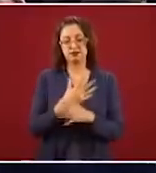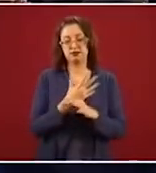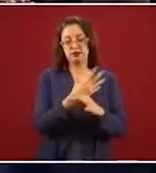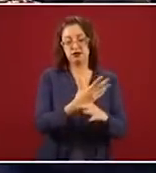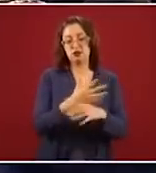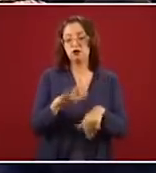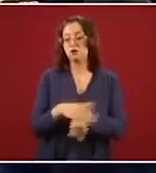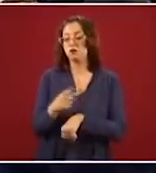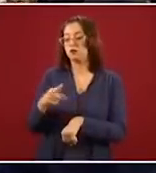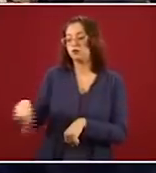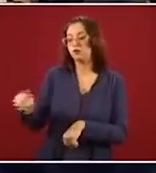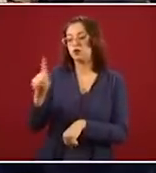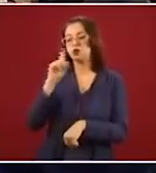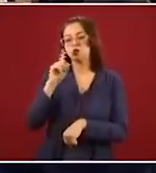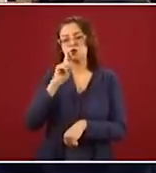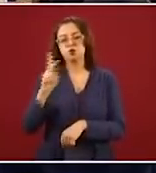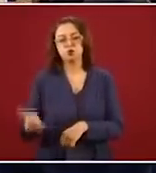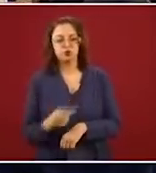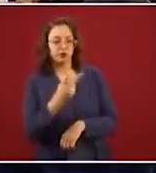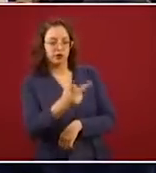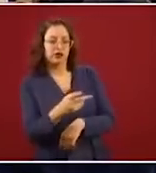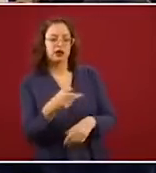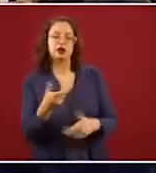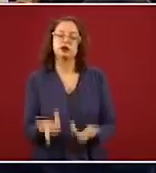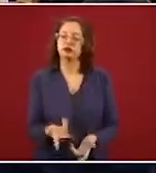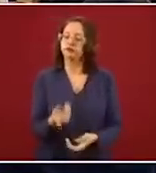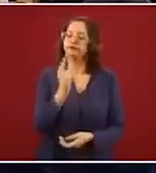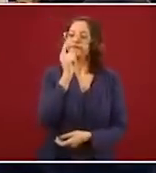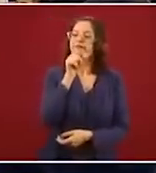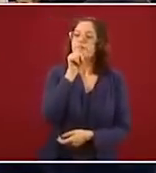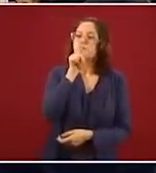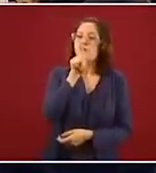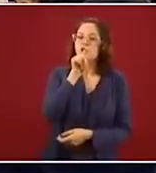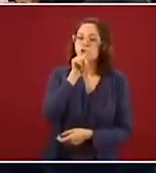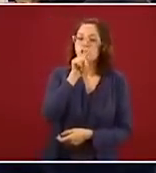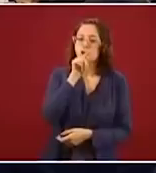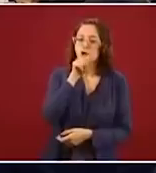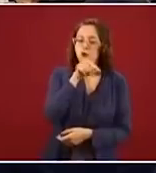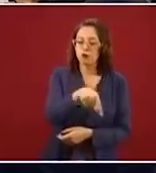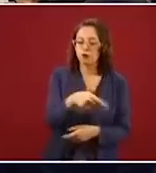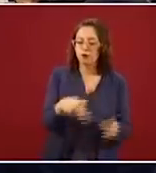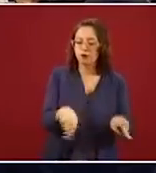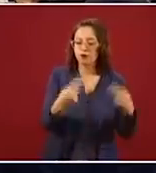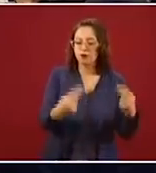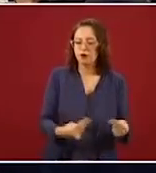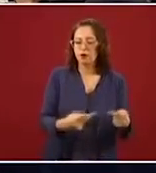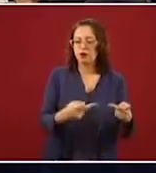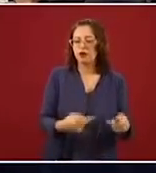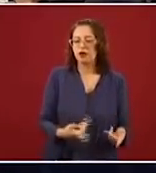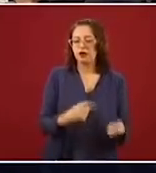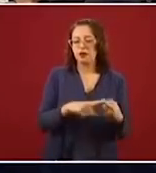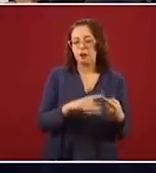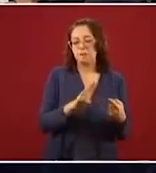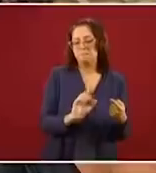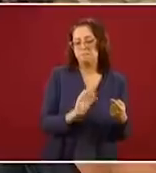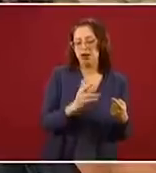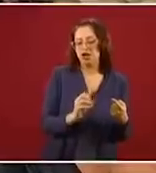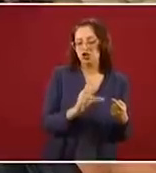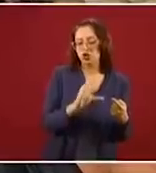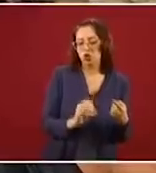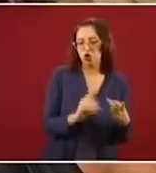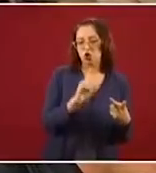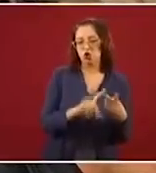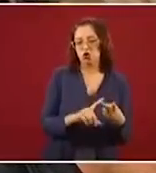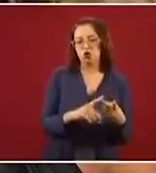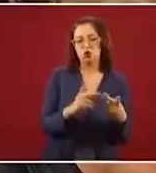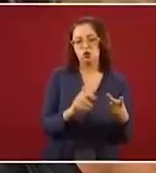pollo, Bachoco, Tyson, Bill Grimes, y esa fecha